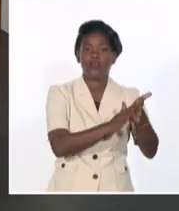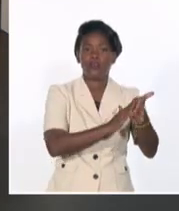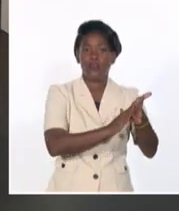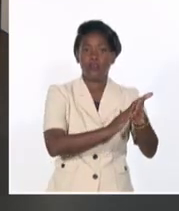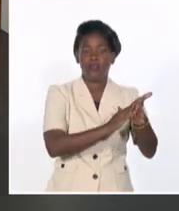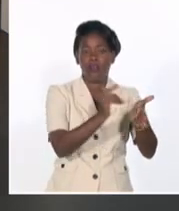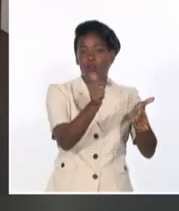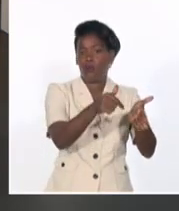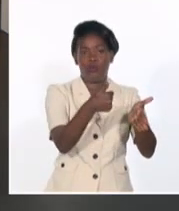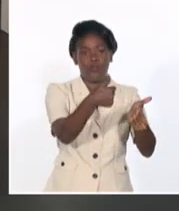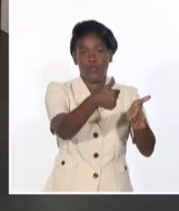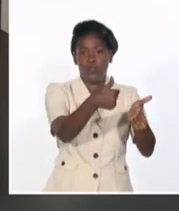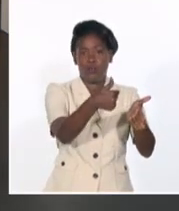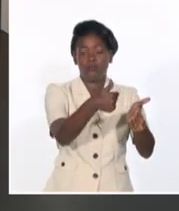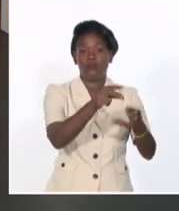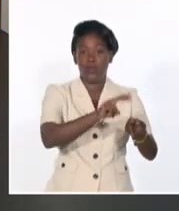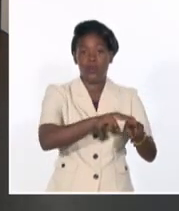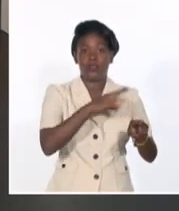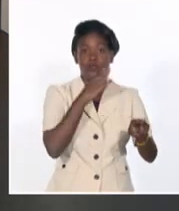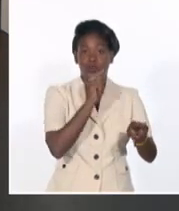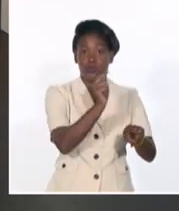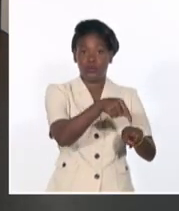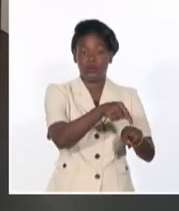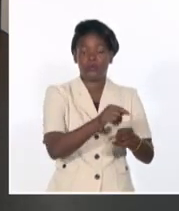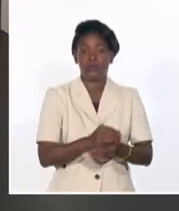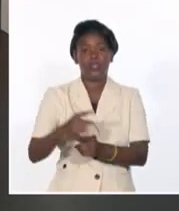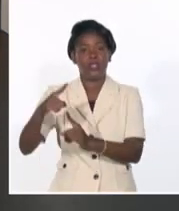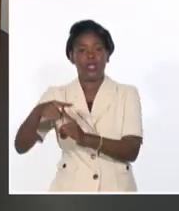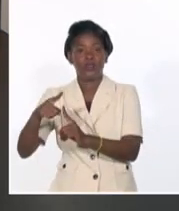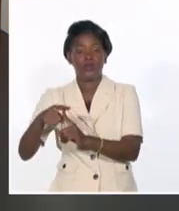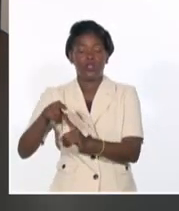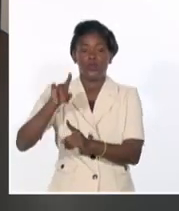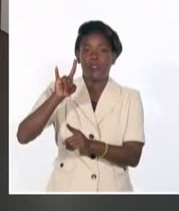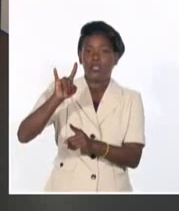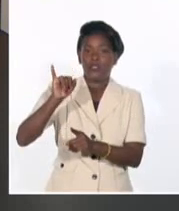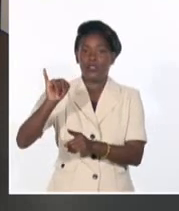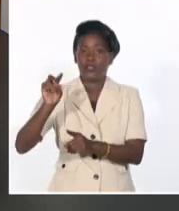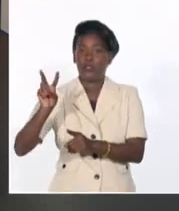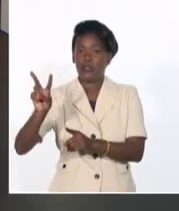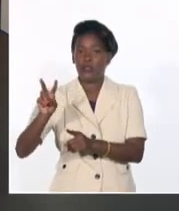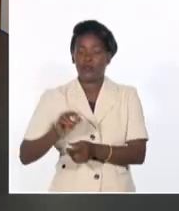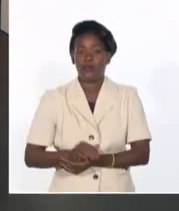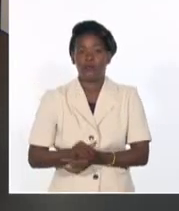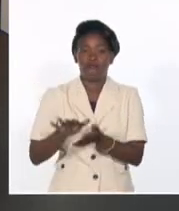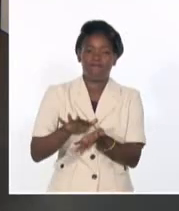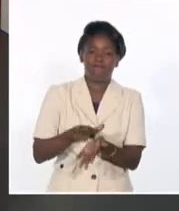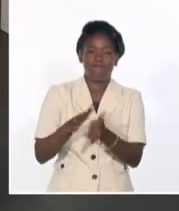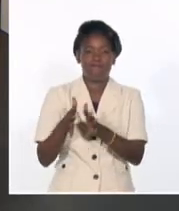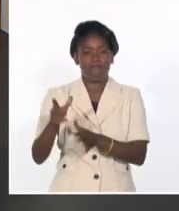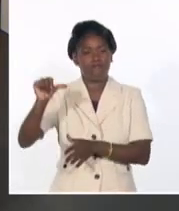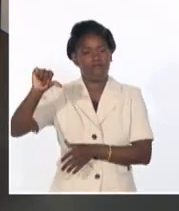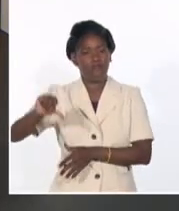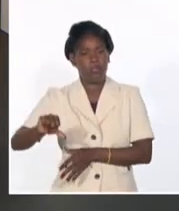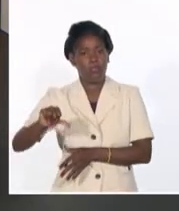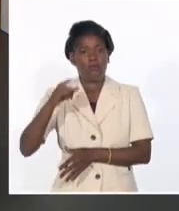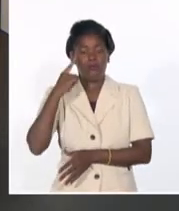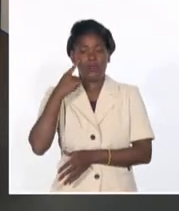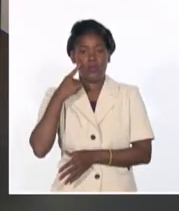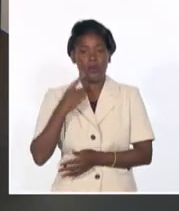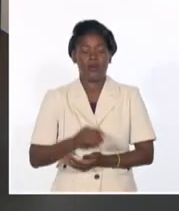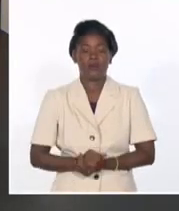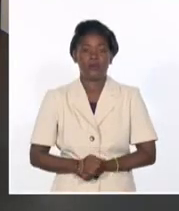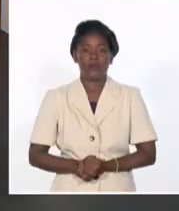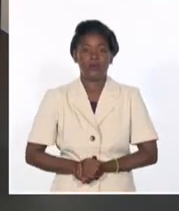jugó en esa oportunidad. Y Las Tunas 962 estuvo muy mal. Estábamos hablando en cuanto